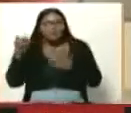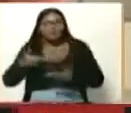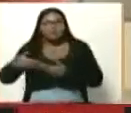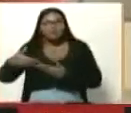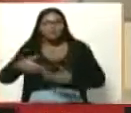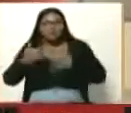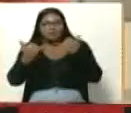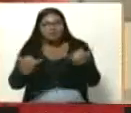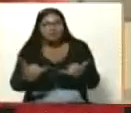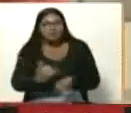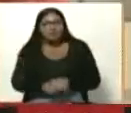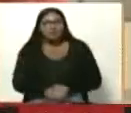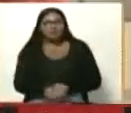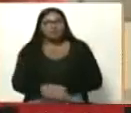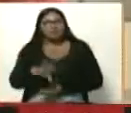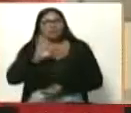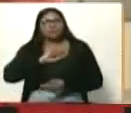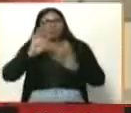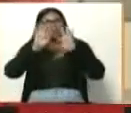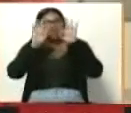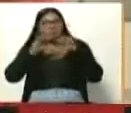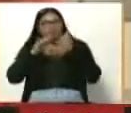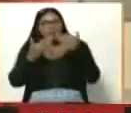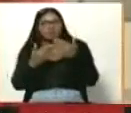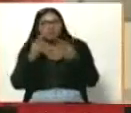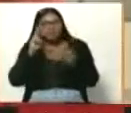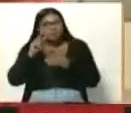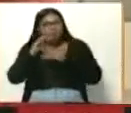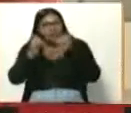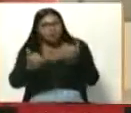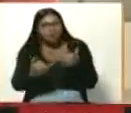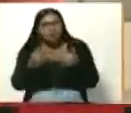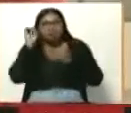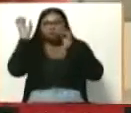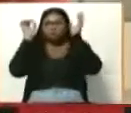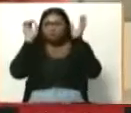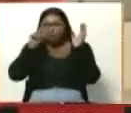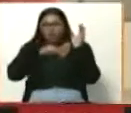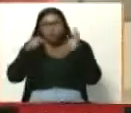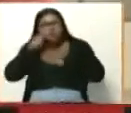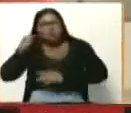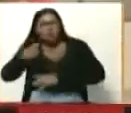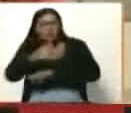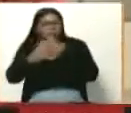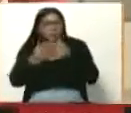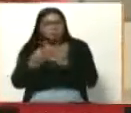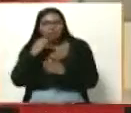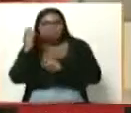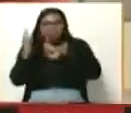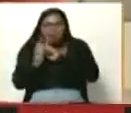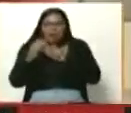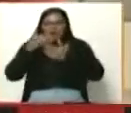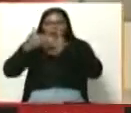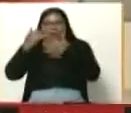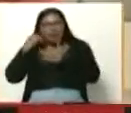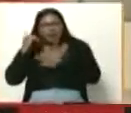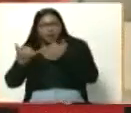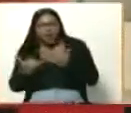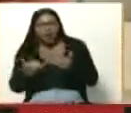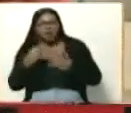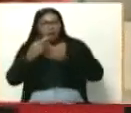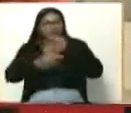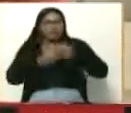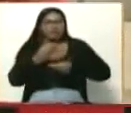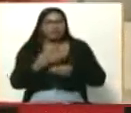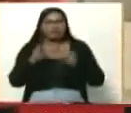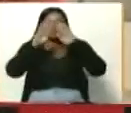chinchorros, todo lo que yo creo que desde el punto de vista creativo nuestro pueblo artesanal se aproxima a esa interpretación que hacen